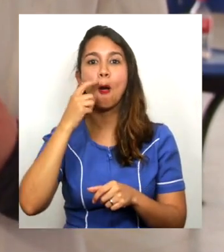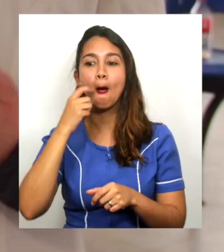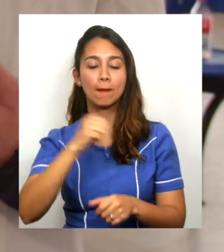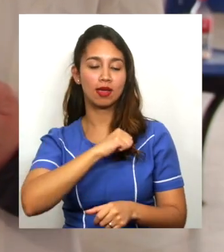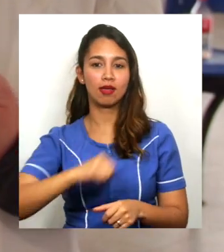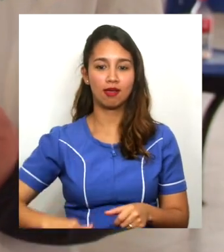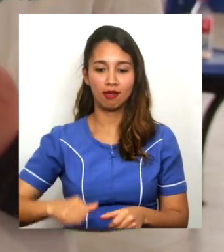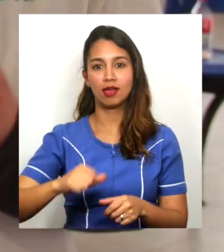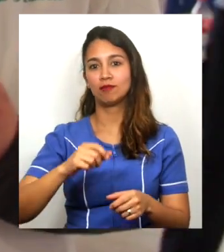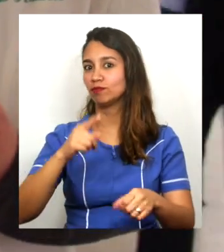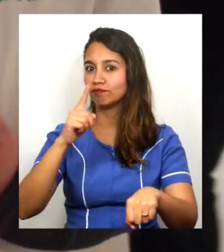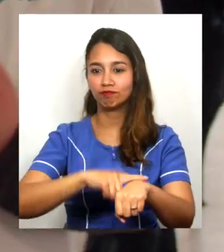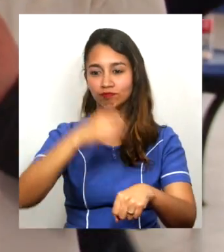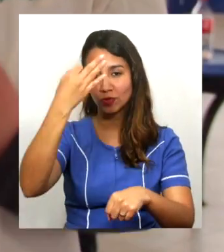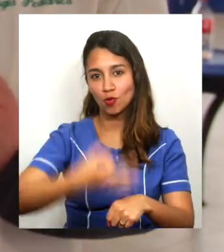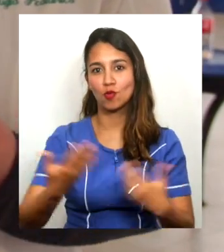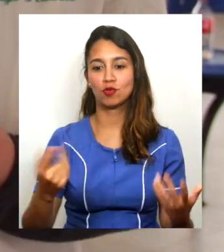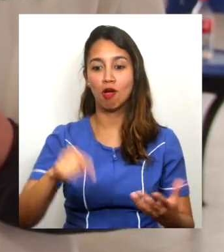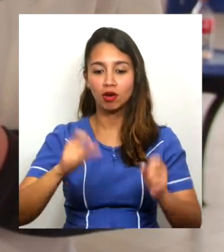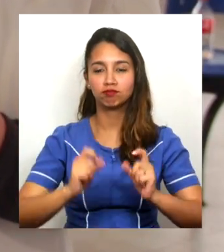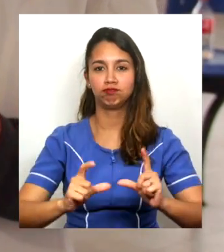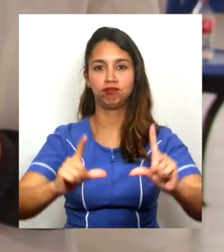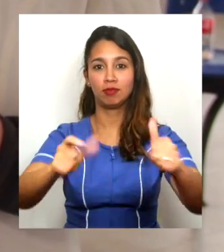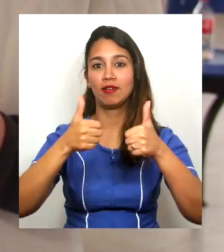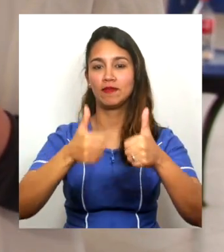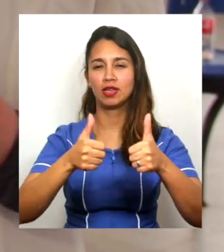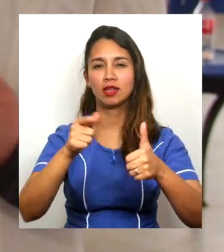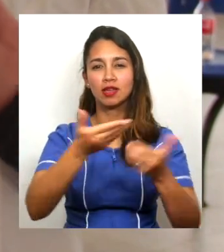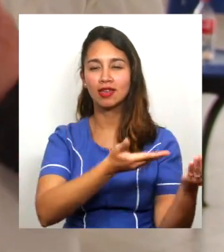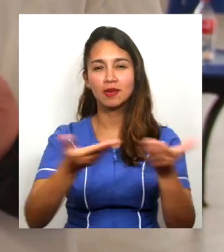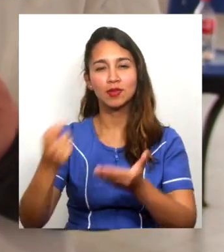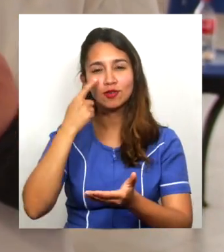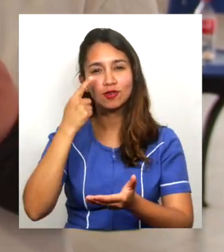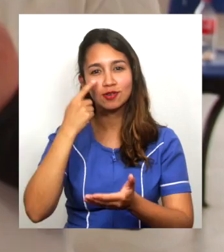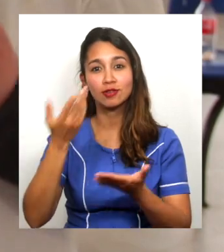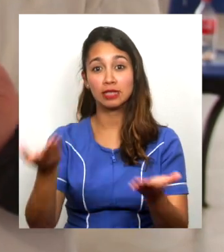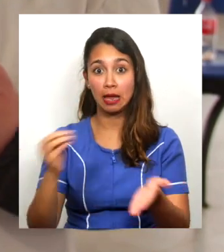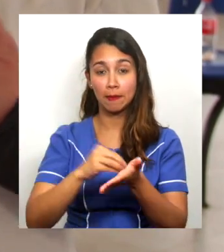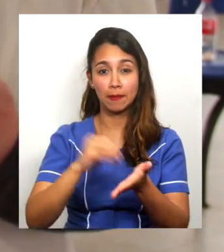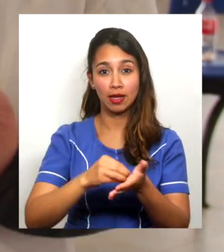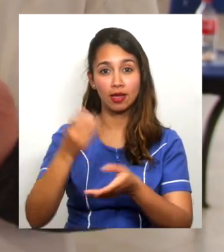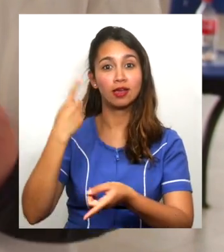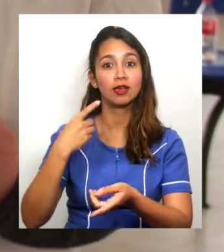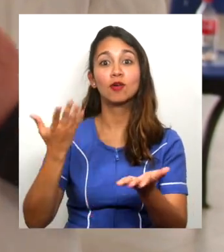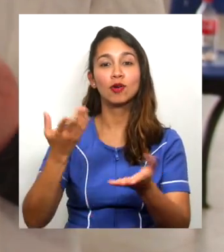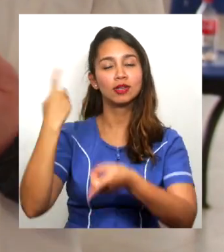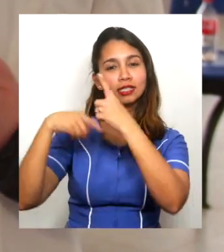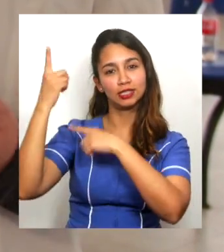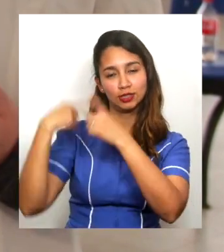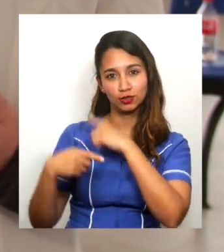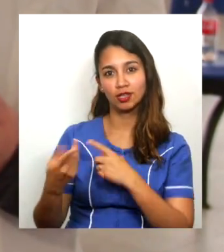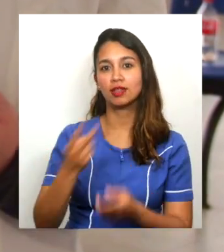ser intervenido a tiempo y actualmente se recupera de manera satisfactoria. Los invito a conocer con más detalle